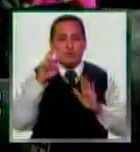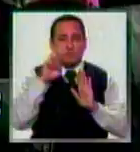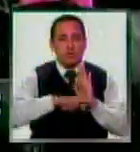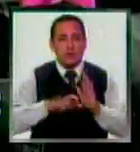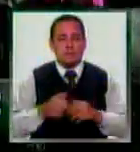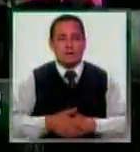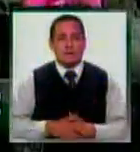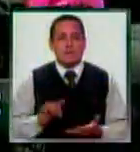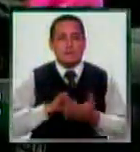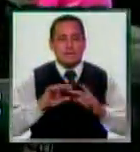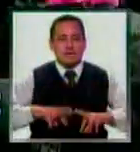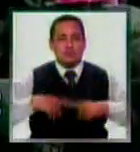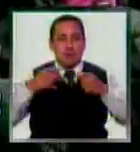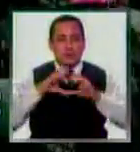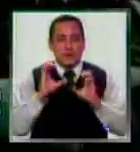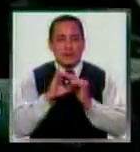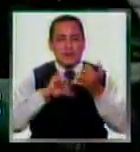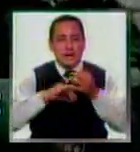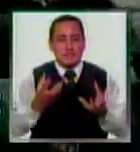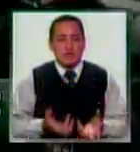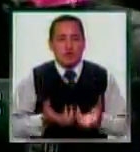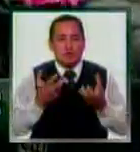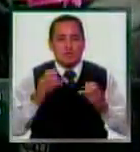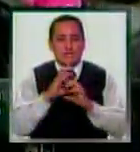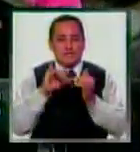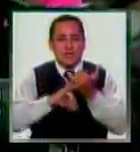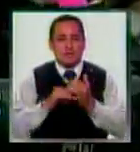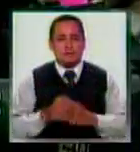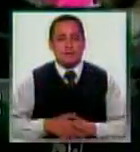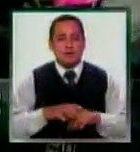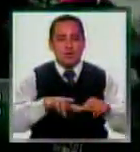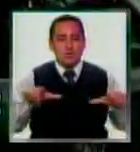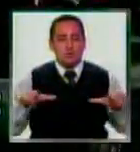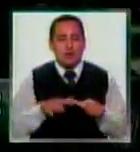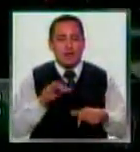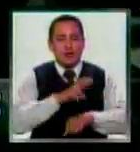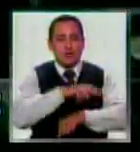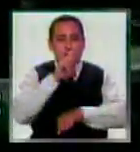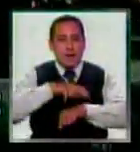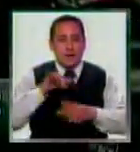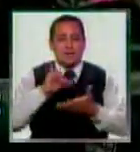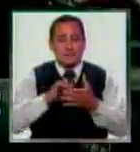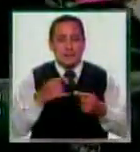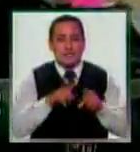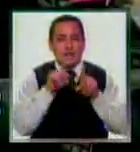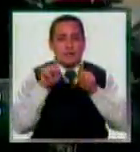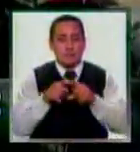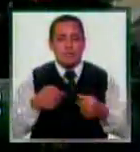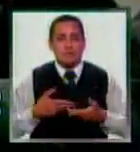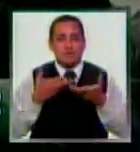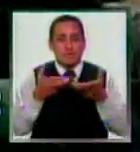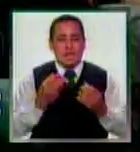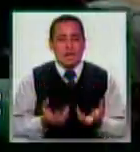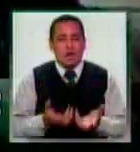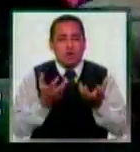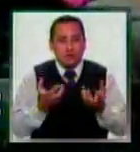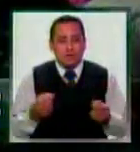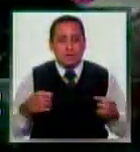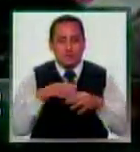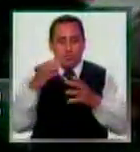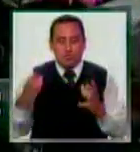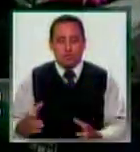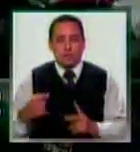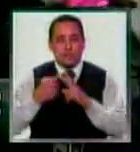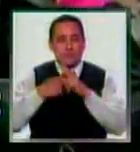programa de masificación de cocinas de gas en las áreas rurales, en las cuales vamos a proveer la cocina y un balón